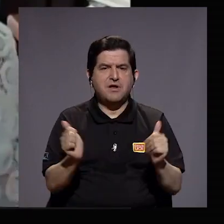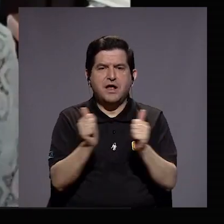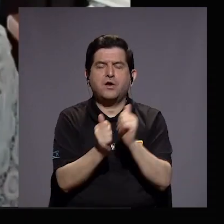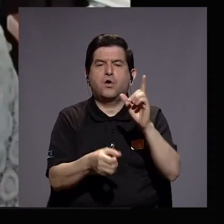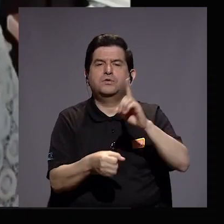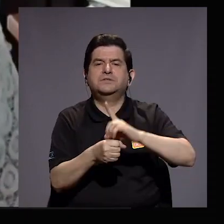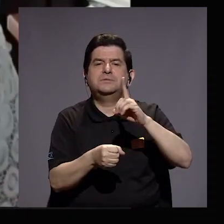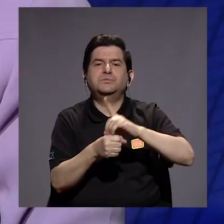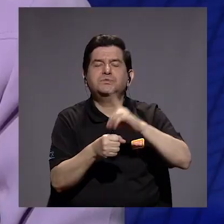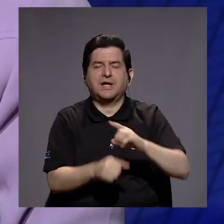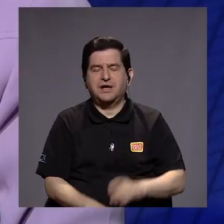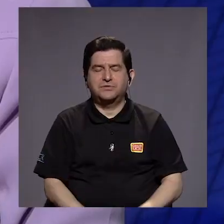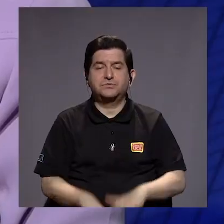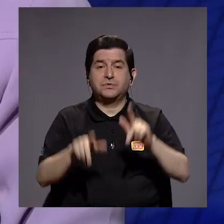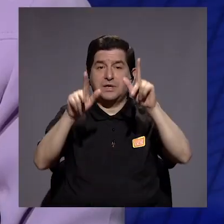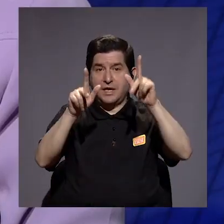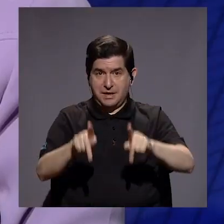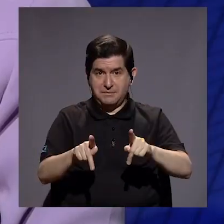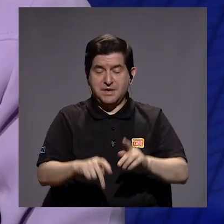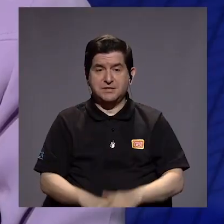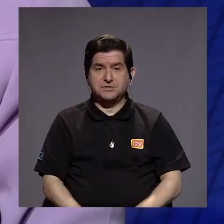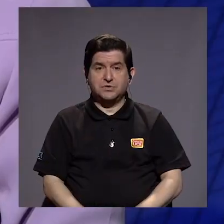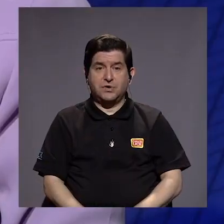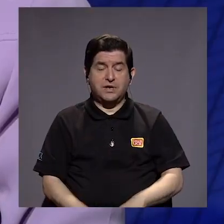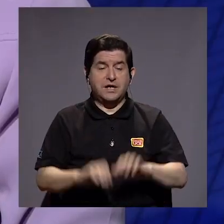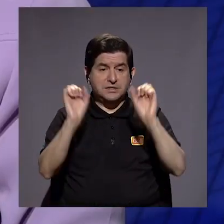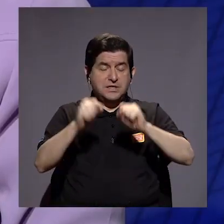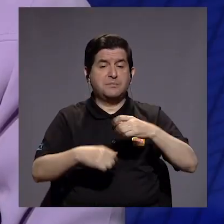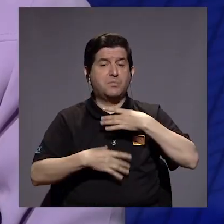los diputados y con las personas